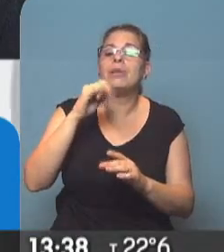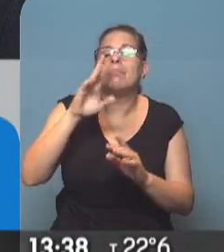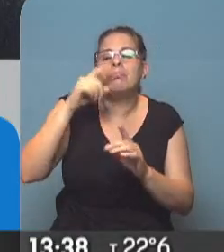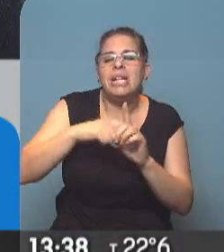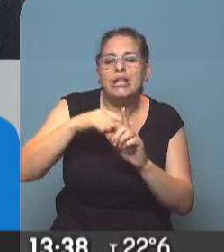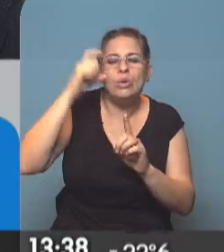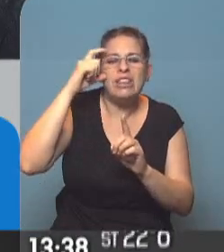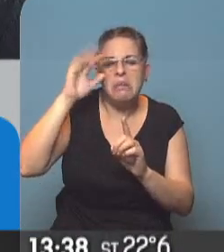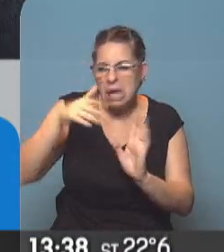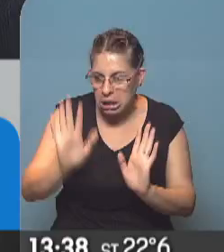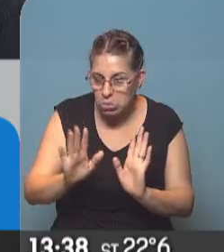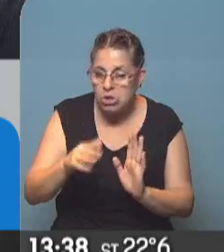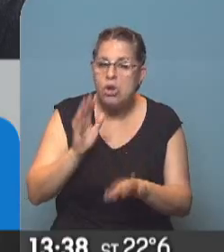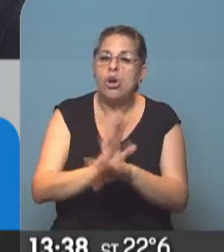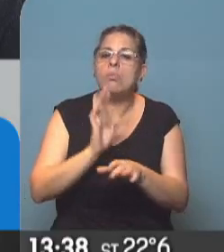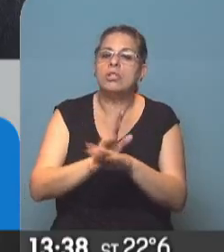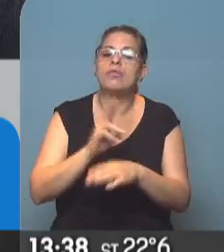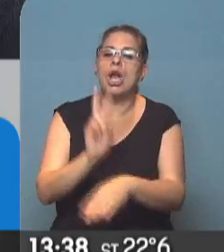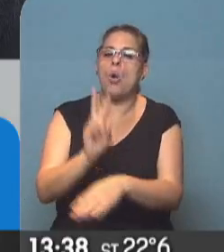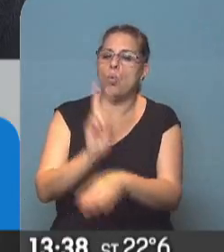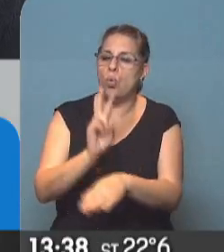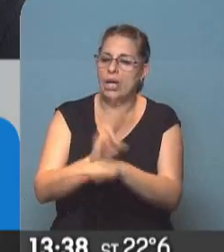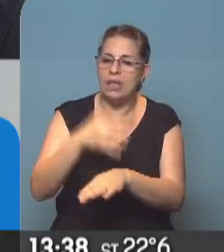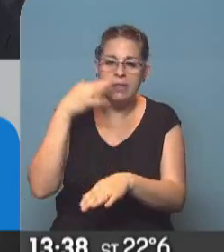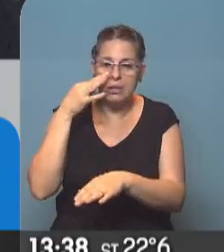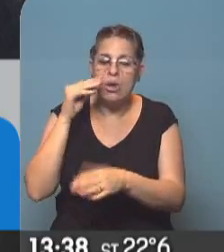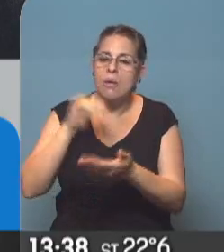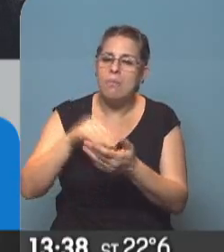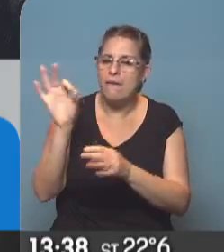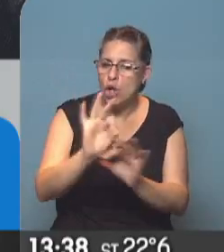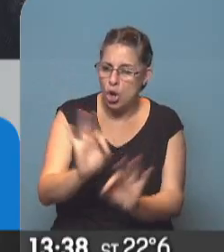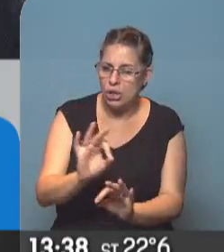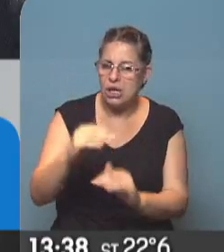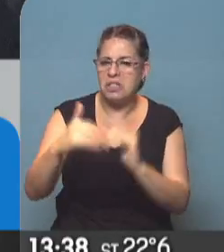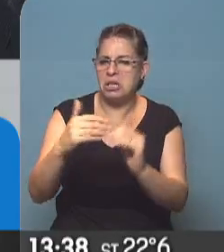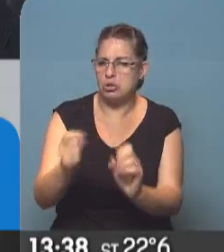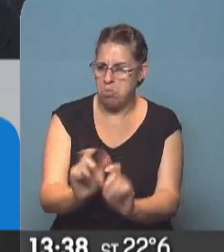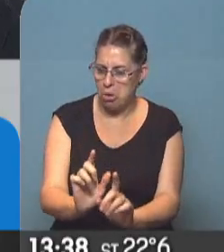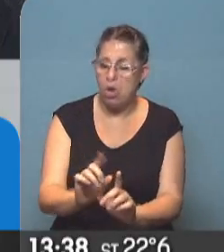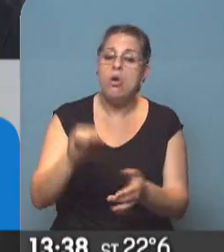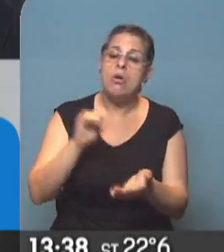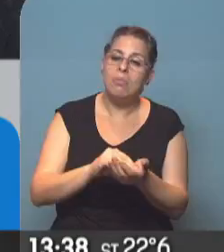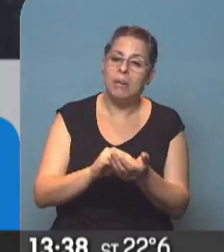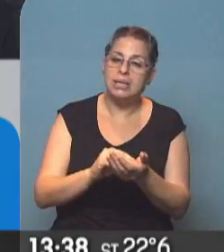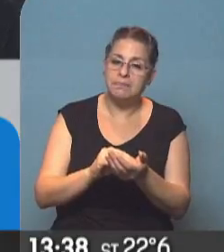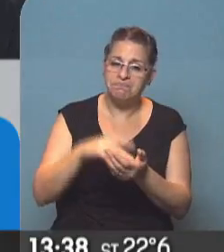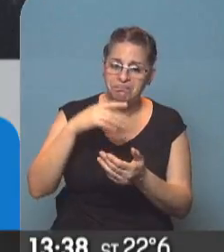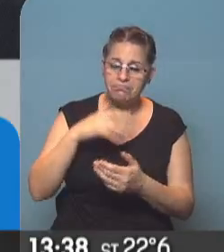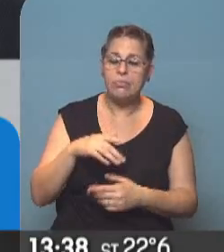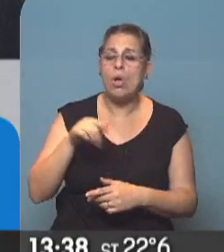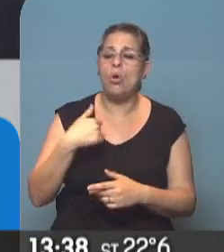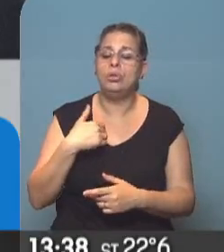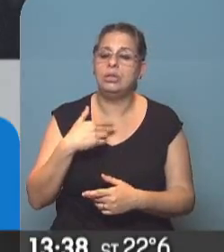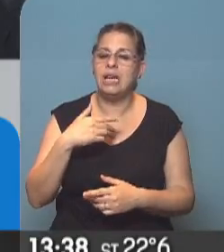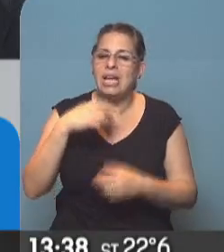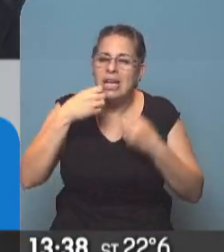una conservadora de los tejidos, inclusive la parte microbiológica no desarrolla tanto, sobre todo la parte anaeróbica, que es la que comienza